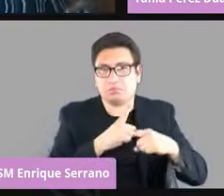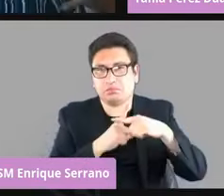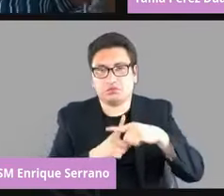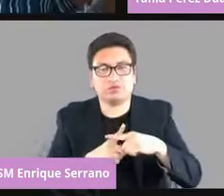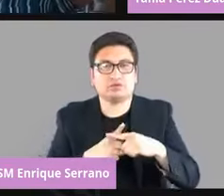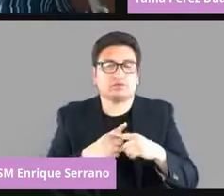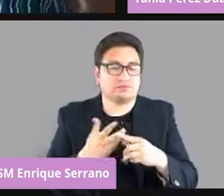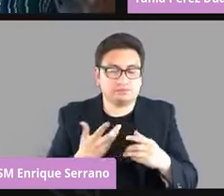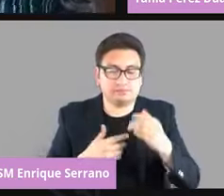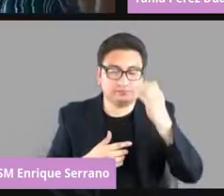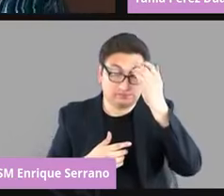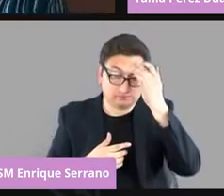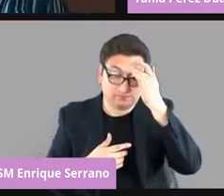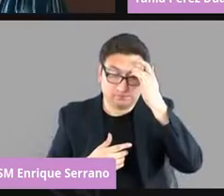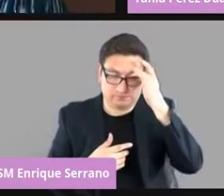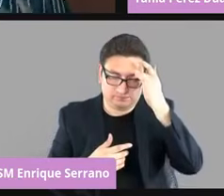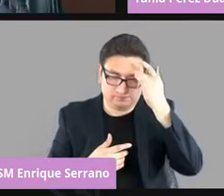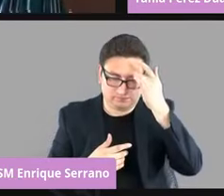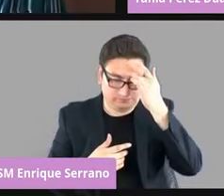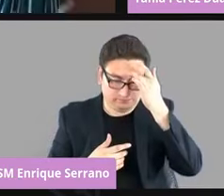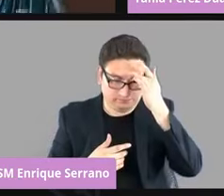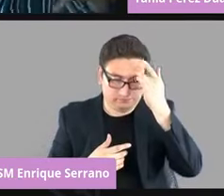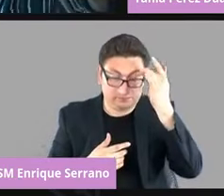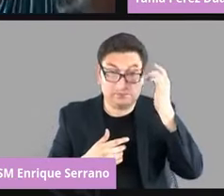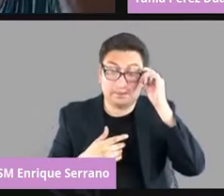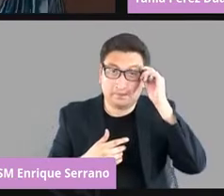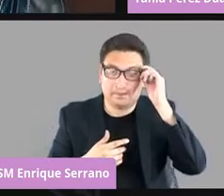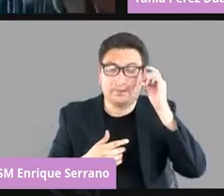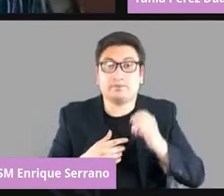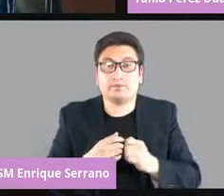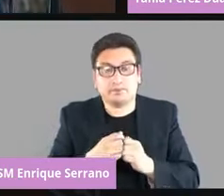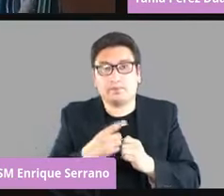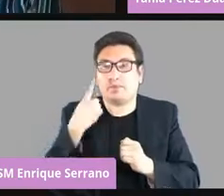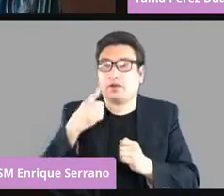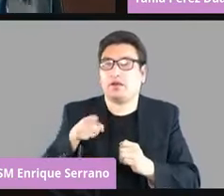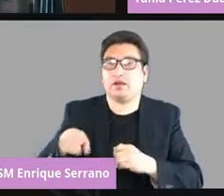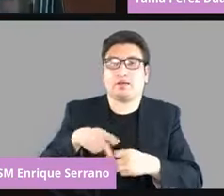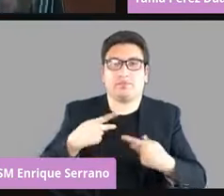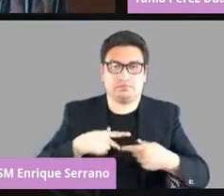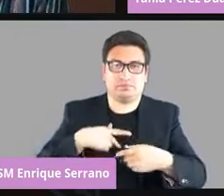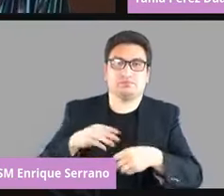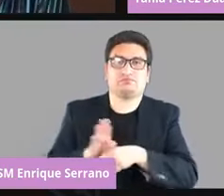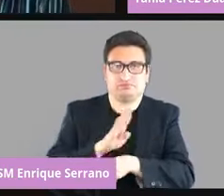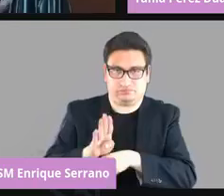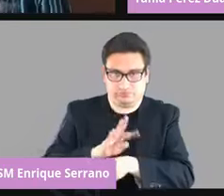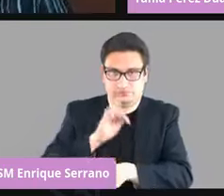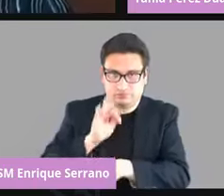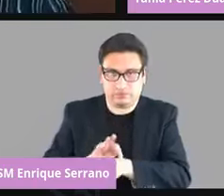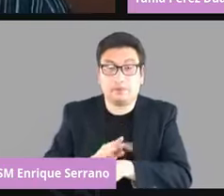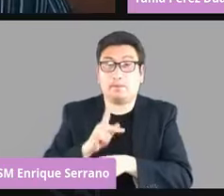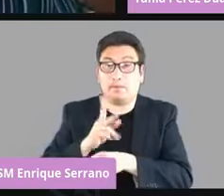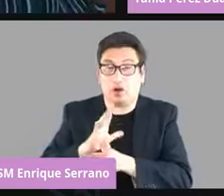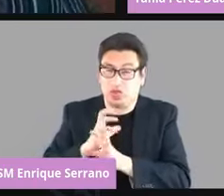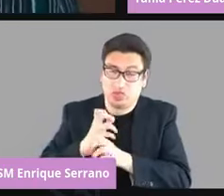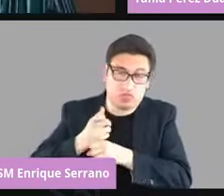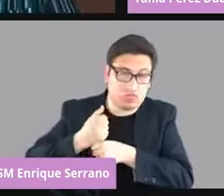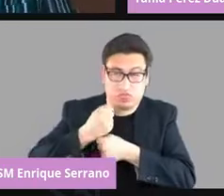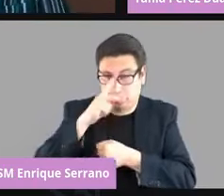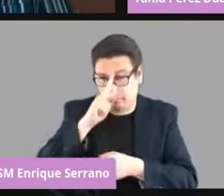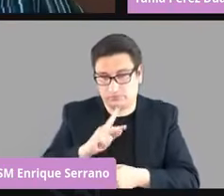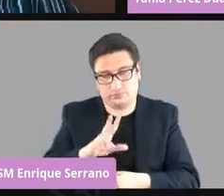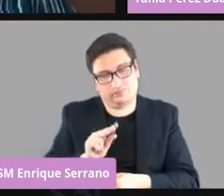que no que contribuyan al beneficio, pero no a la asistencia, o sea, no a la Claro. sobreprotección. Dice,